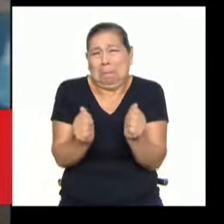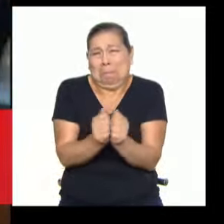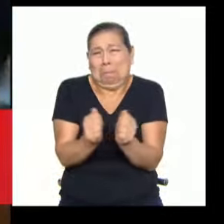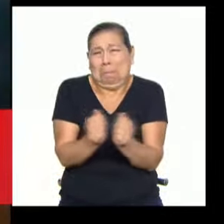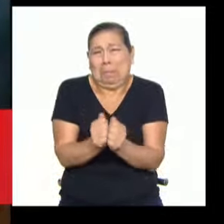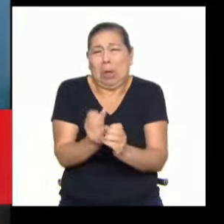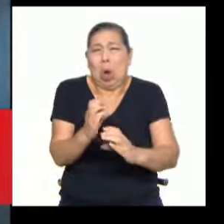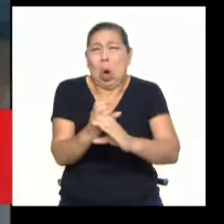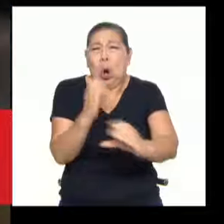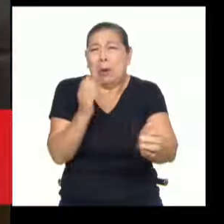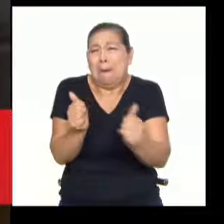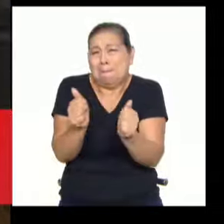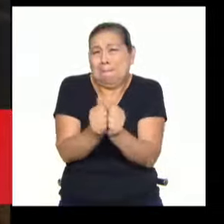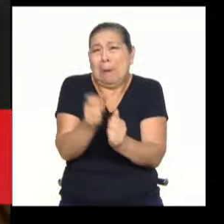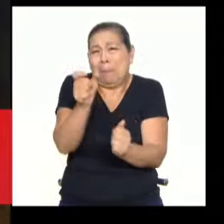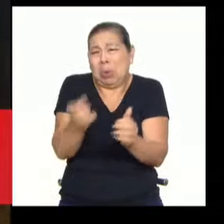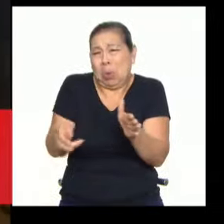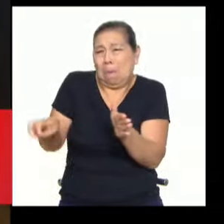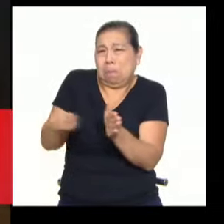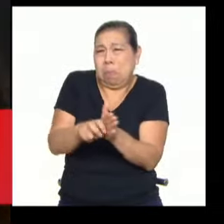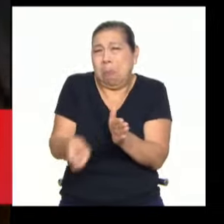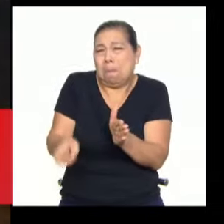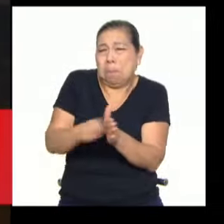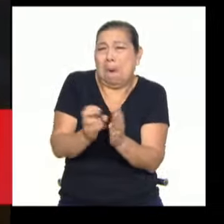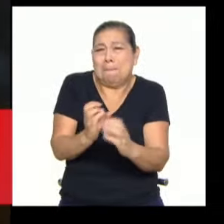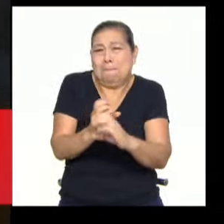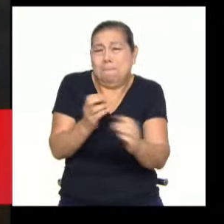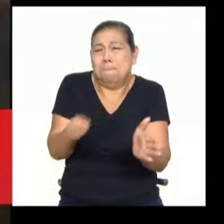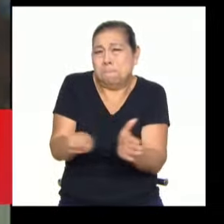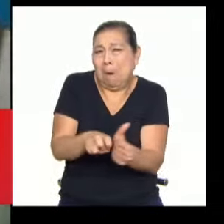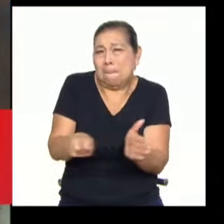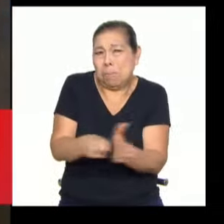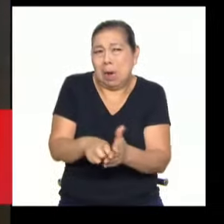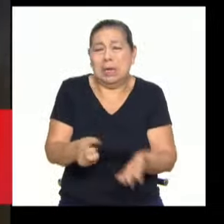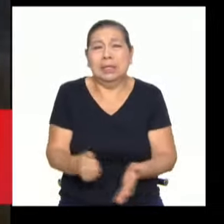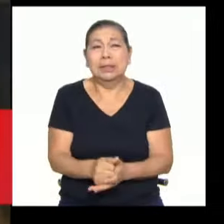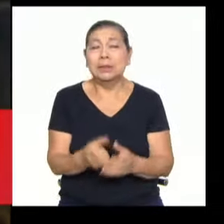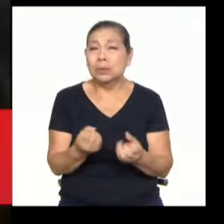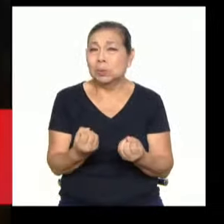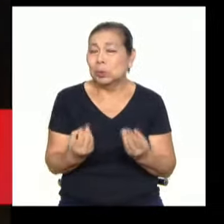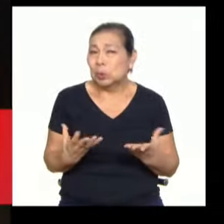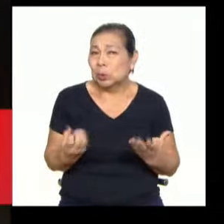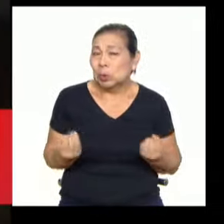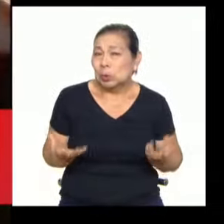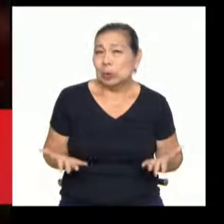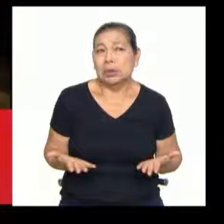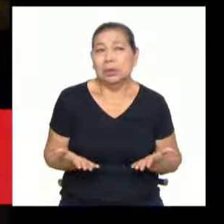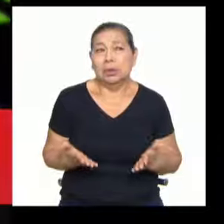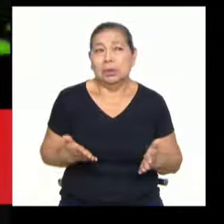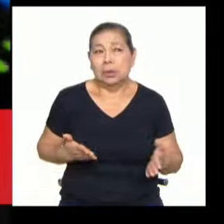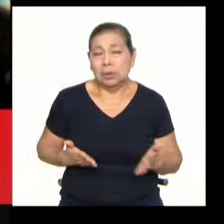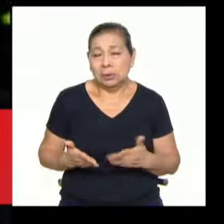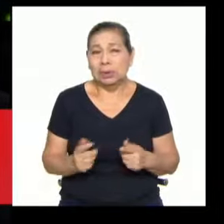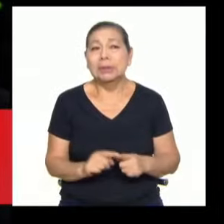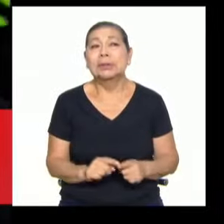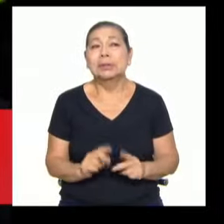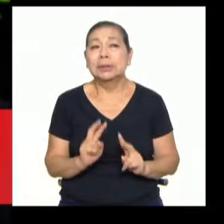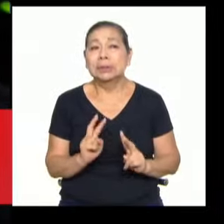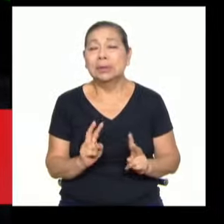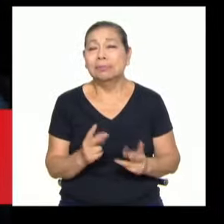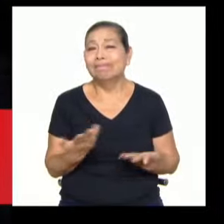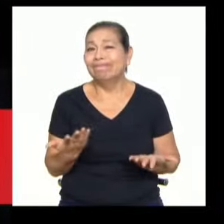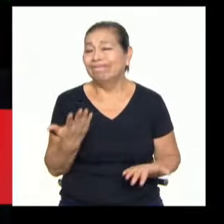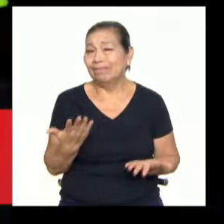Ahora, esta situación no es nueva. La semana pasada también, Romy, estábamos dando cuenta de la avería de un bus que, por supuesto,